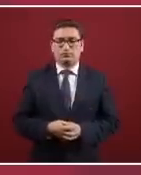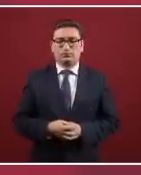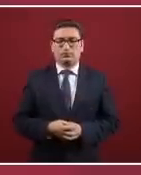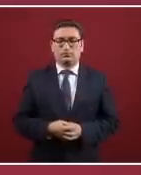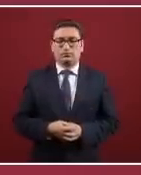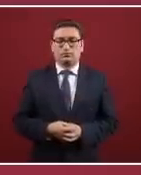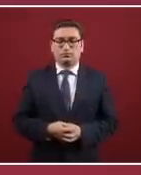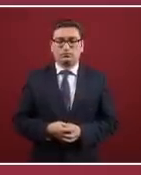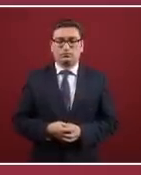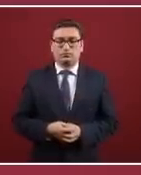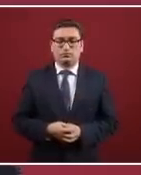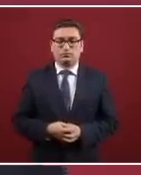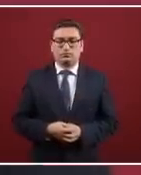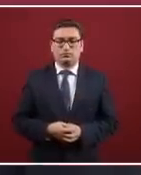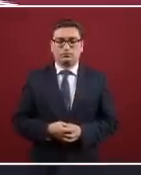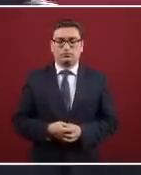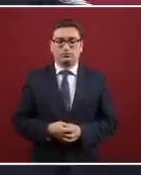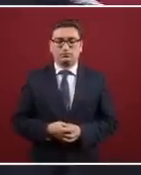que